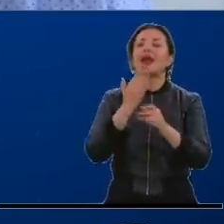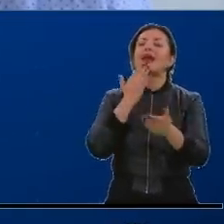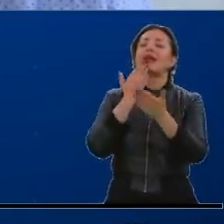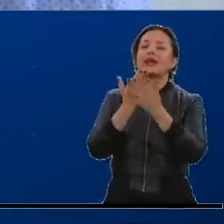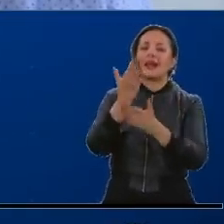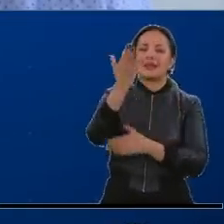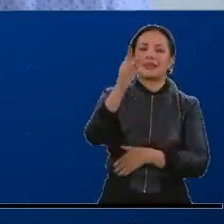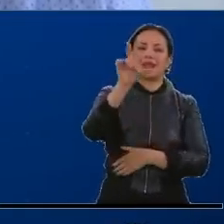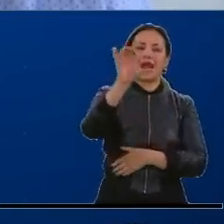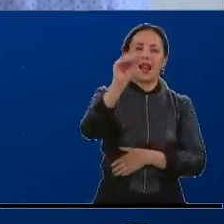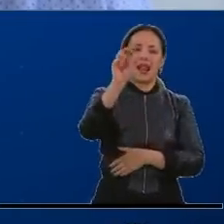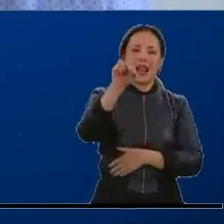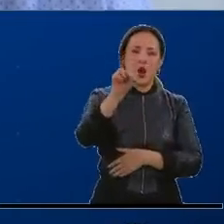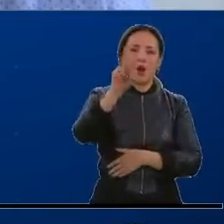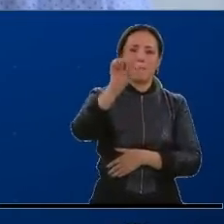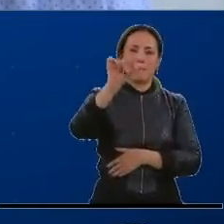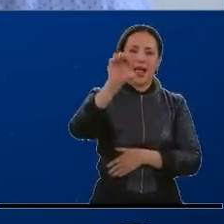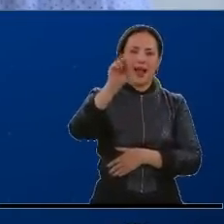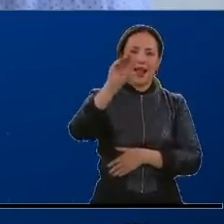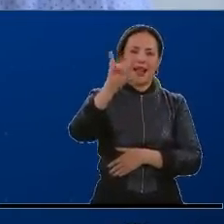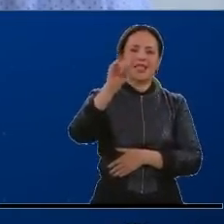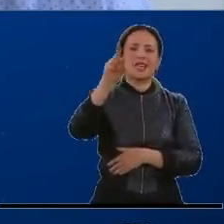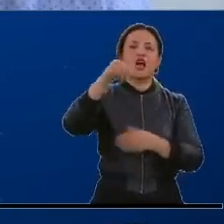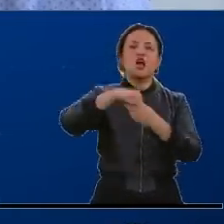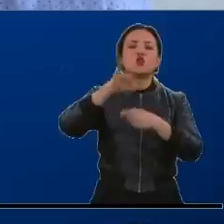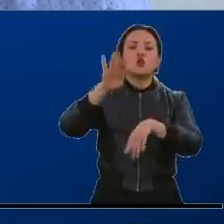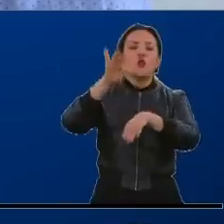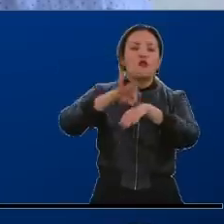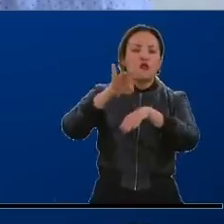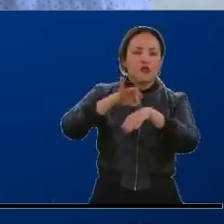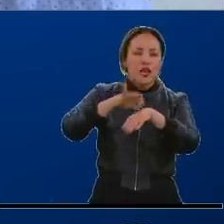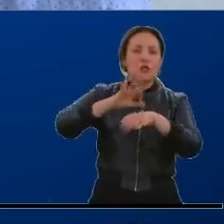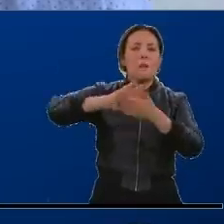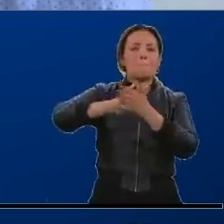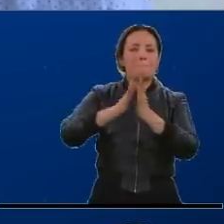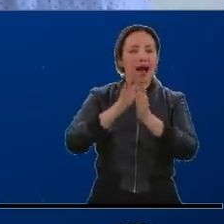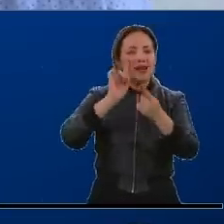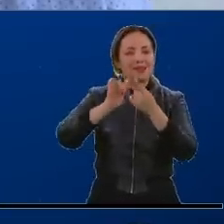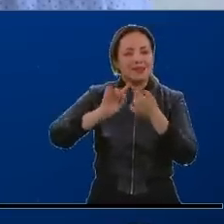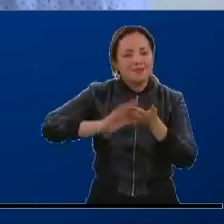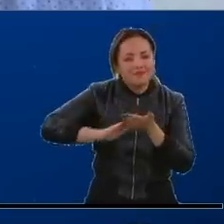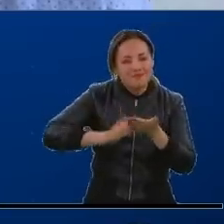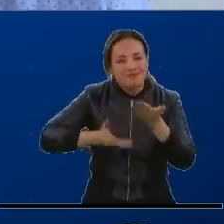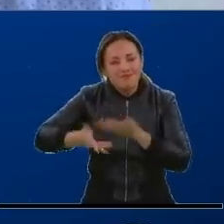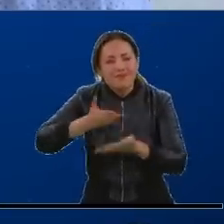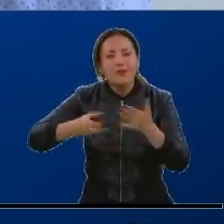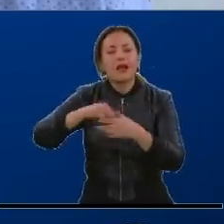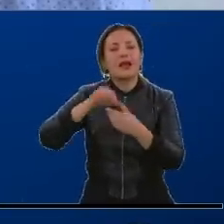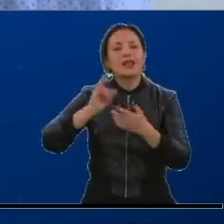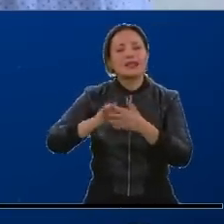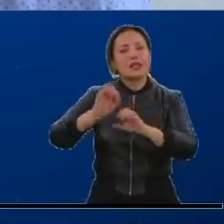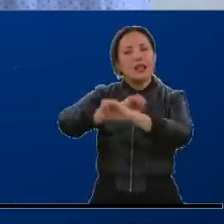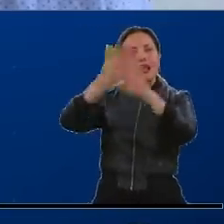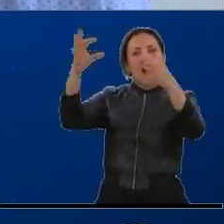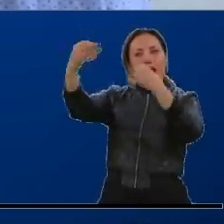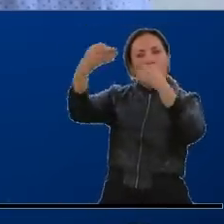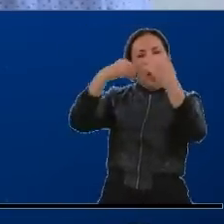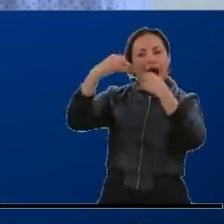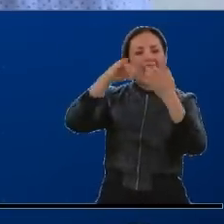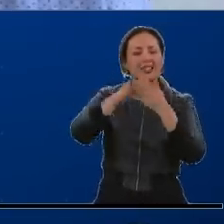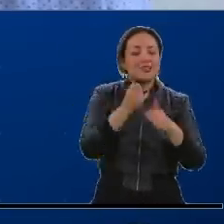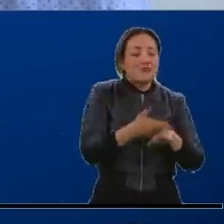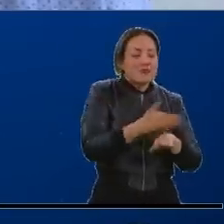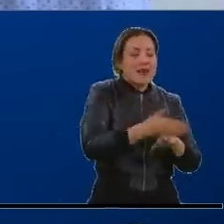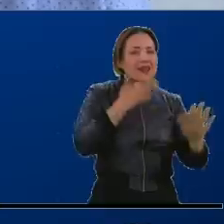León Valencia de la Fundación Paz y Reconciliación por esta explicación y claridades frente al pronunciamiento